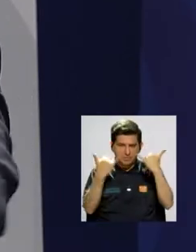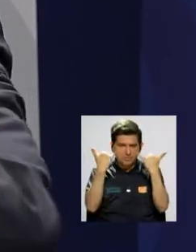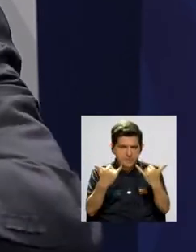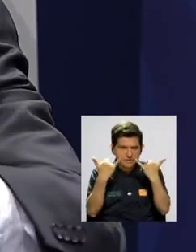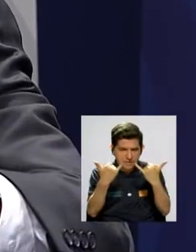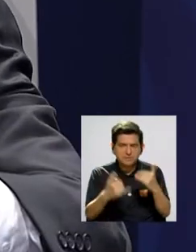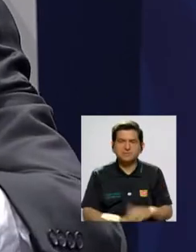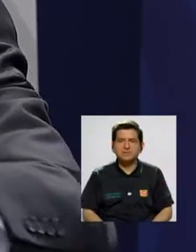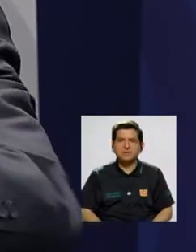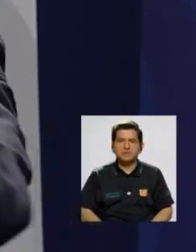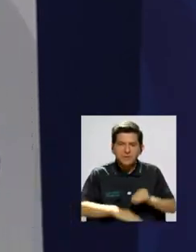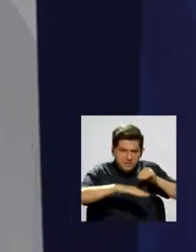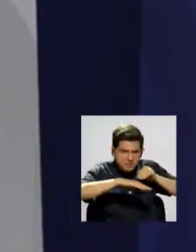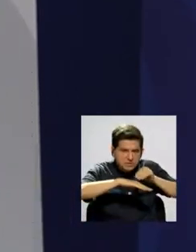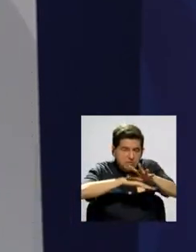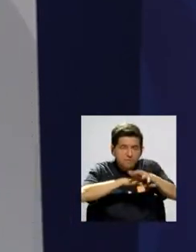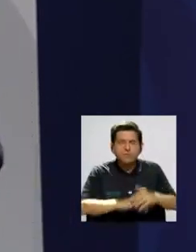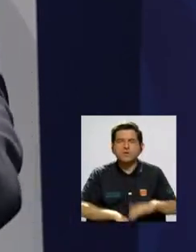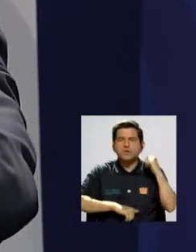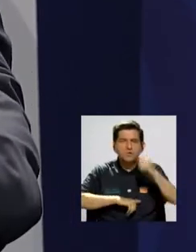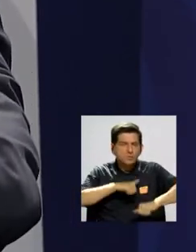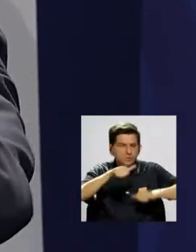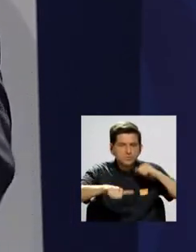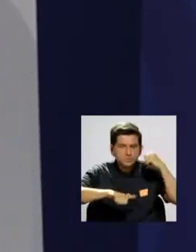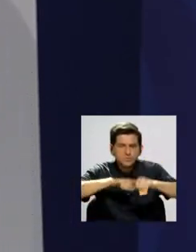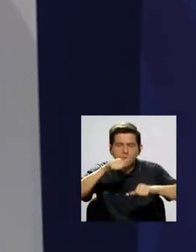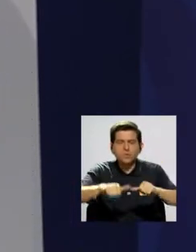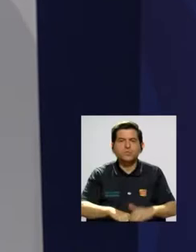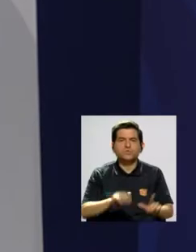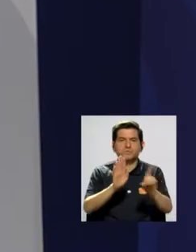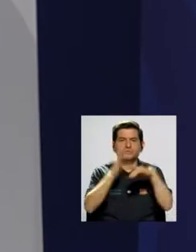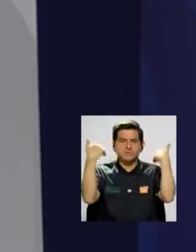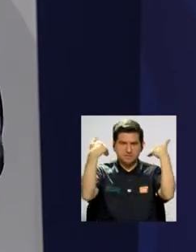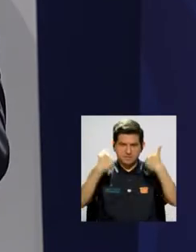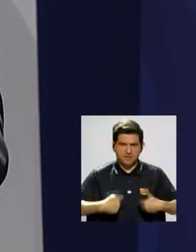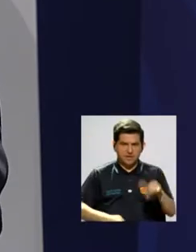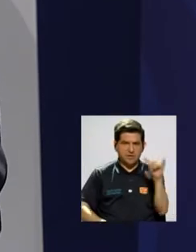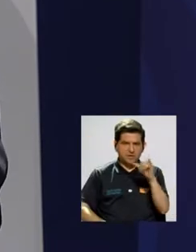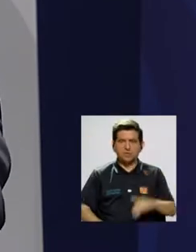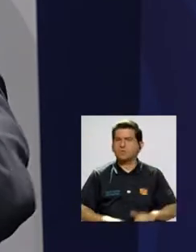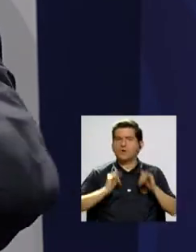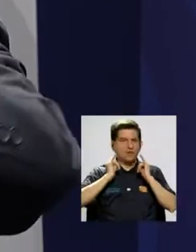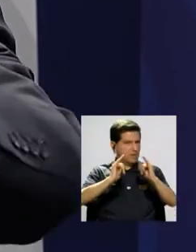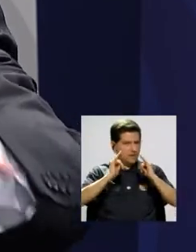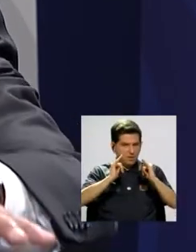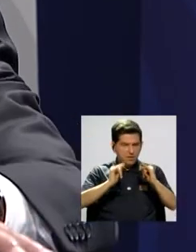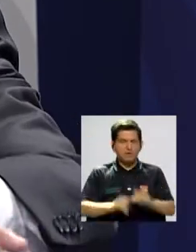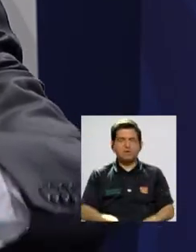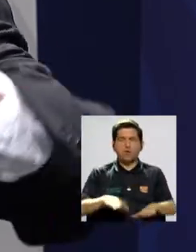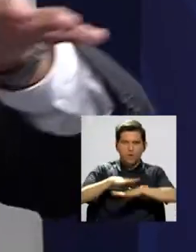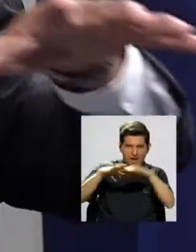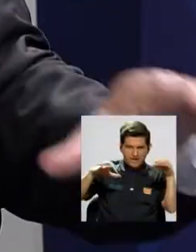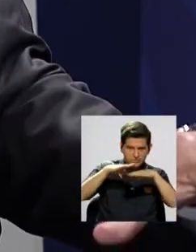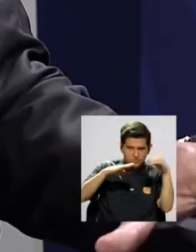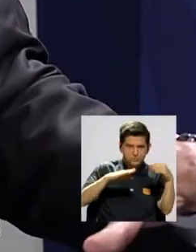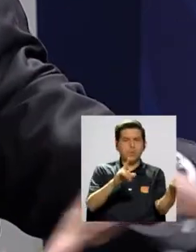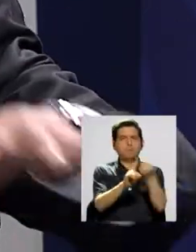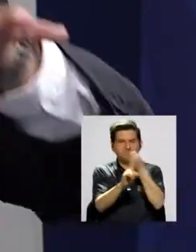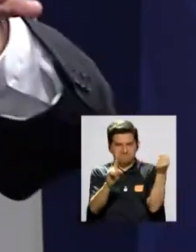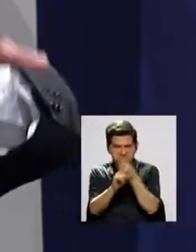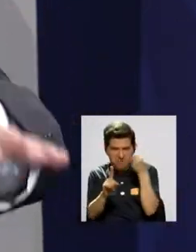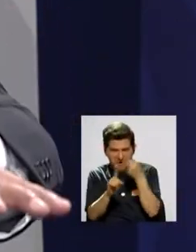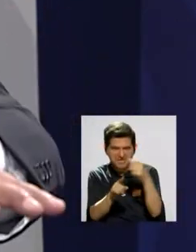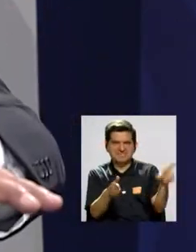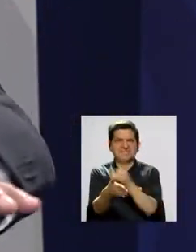Atravesados, ¿verdad?, tanto de las pugnas que tienen que ver con los derechos humanos como con la desigualdad, con la exclusión, con la violencia,